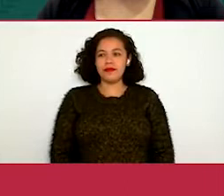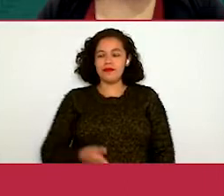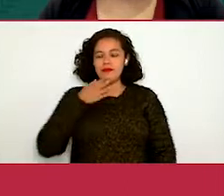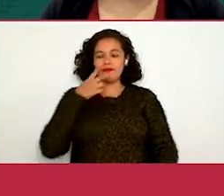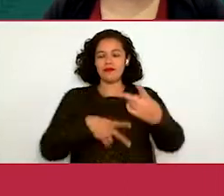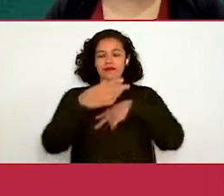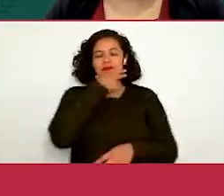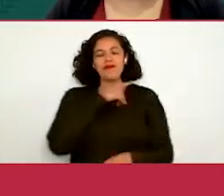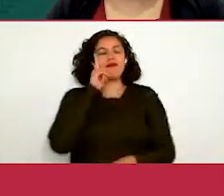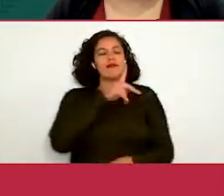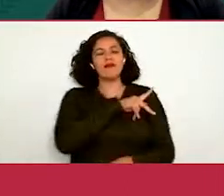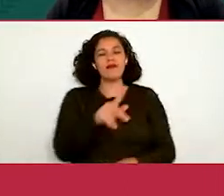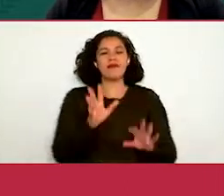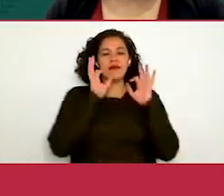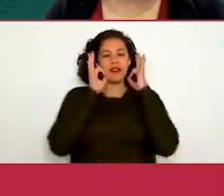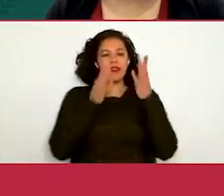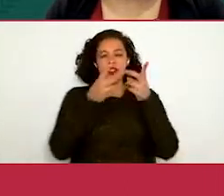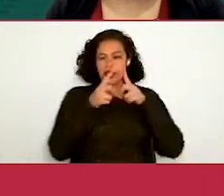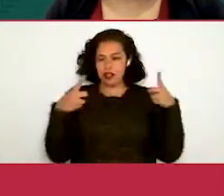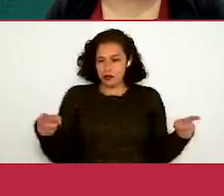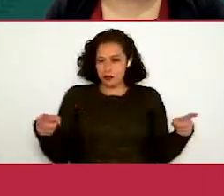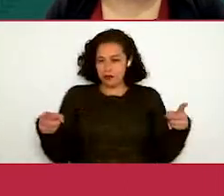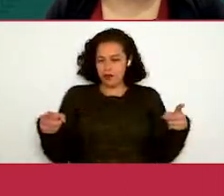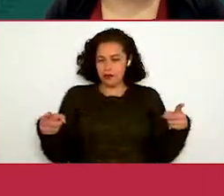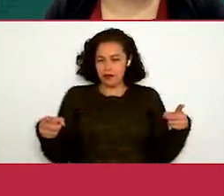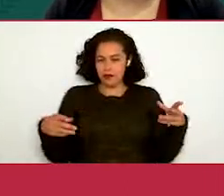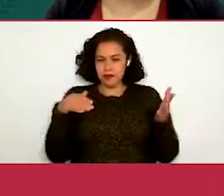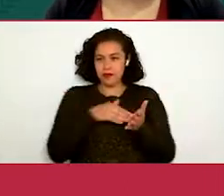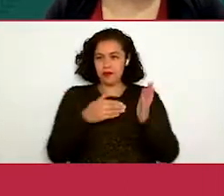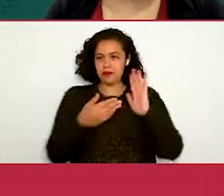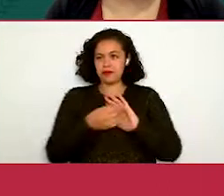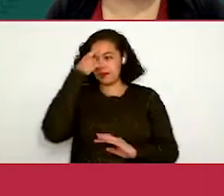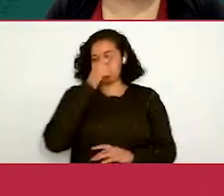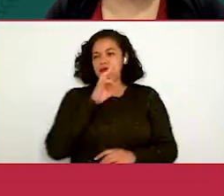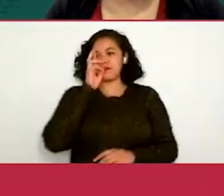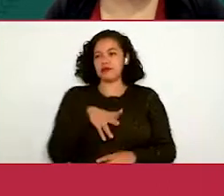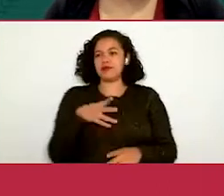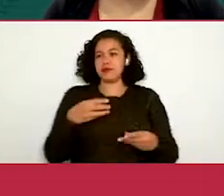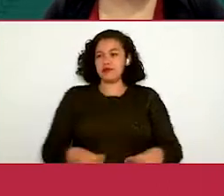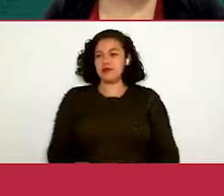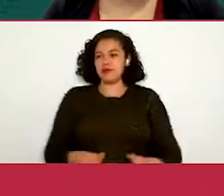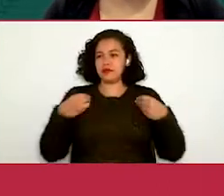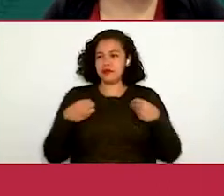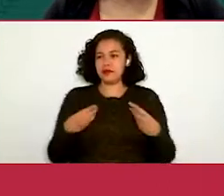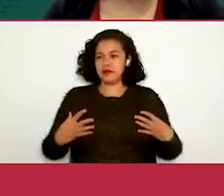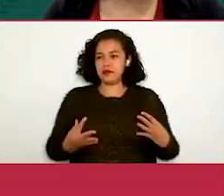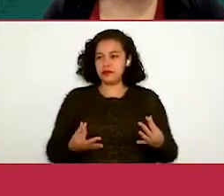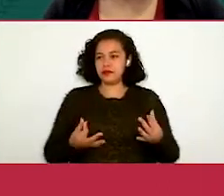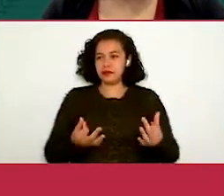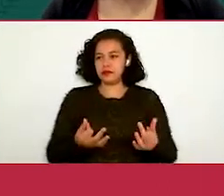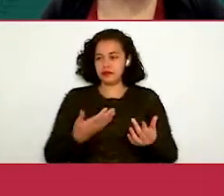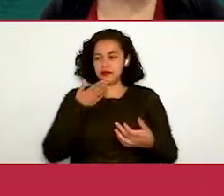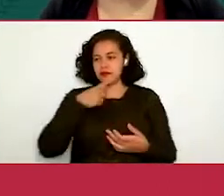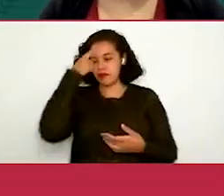Bienvenidas y bienvenidos a la sesión de formación y desarrollo, estrategias para la mejora de la calidad de vida de las personas usuarias como eje de